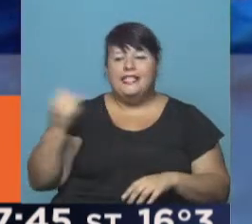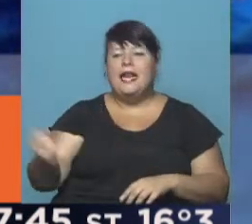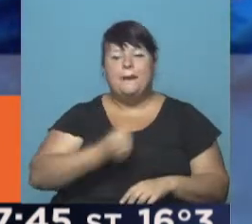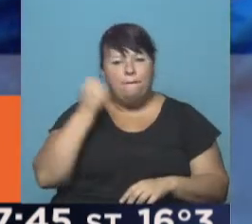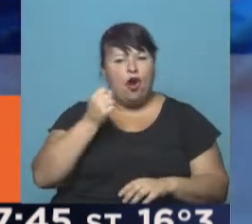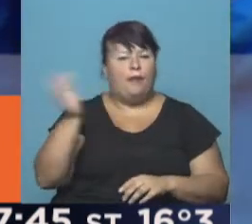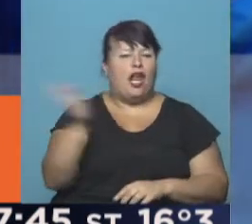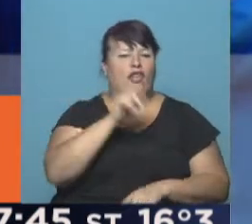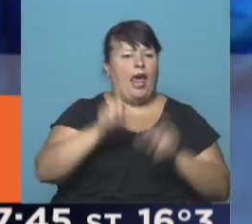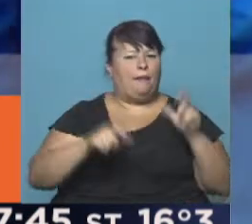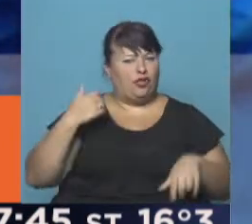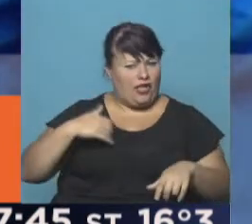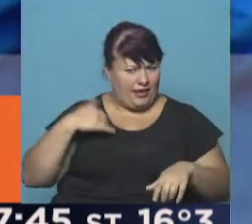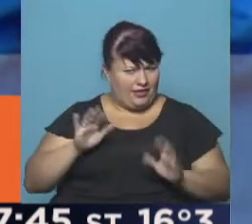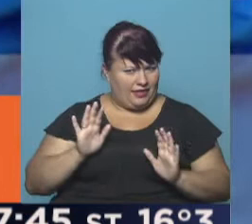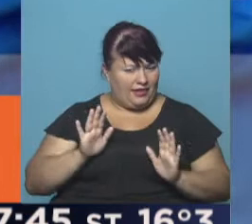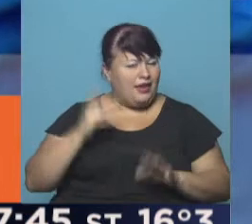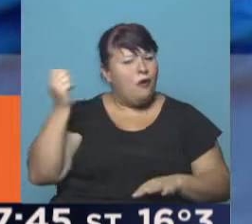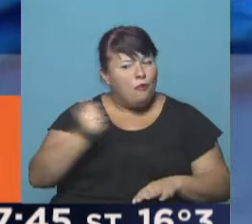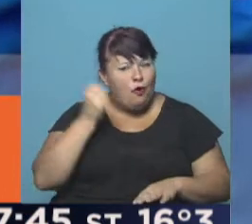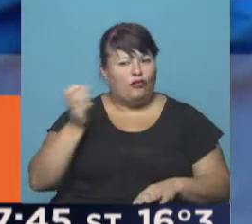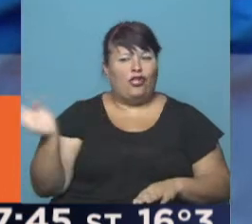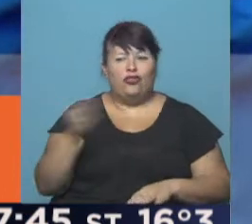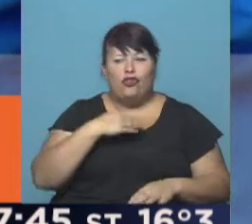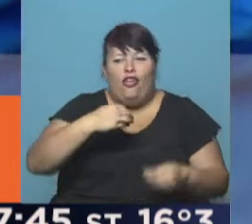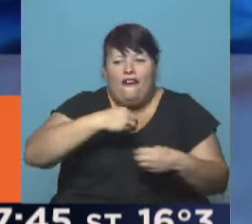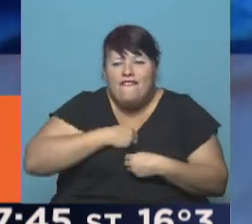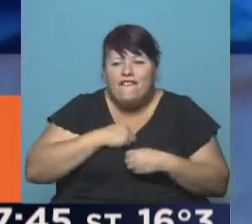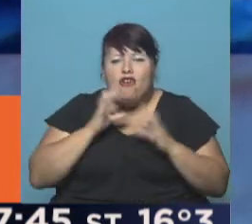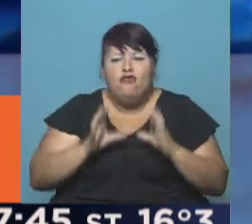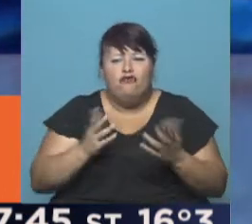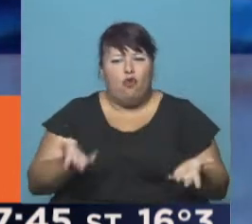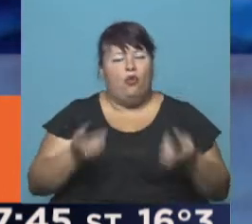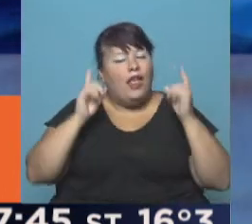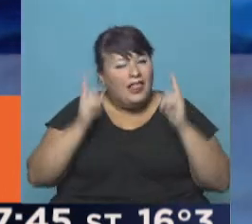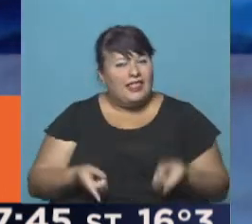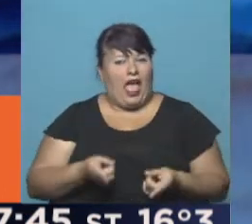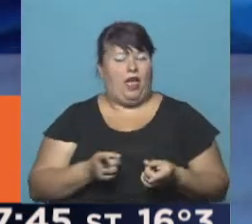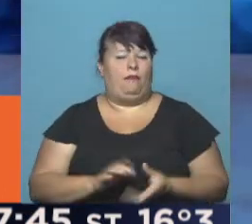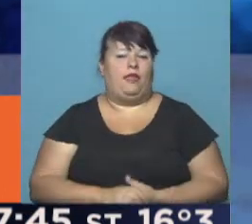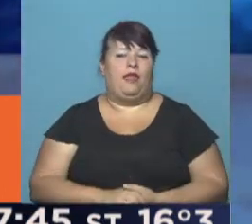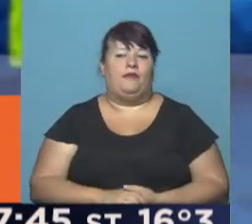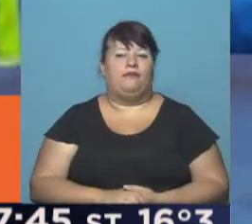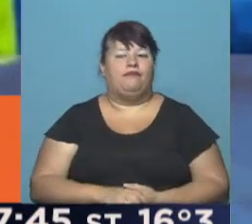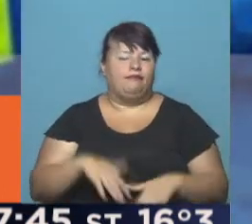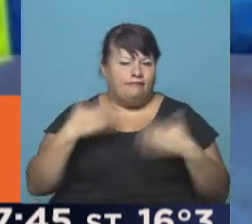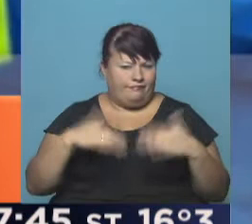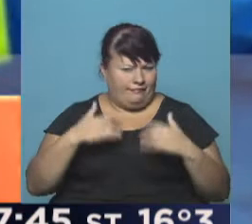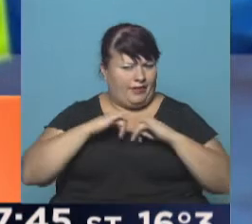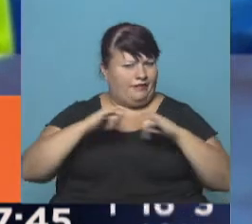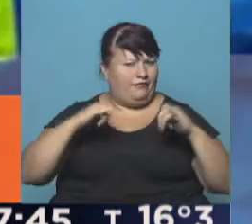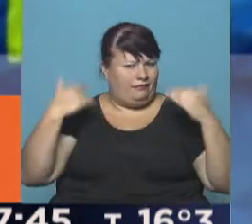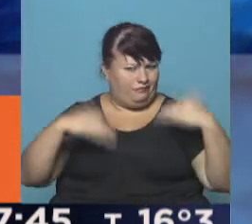importante para todos los argentinos. Es importante para todos aquellos que amamos el fútbol y aparte tiene una enorme